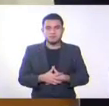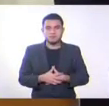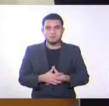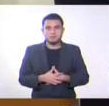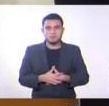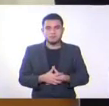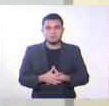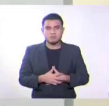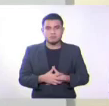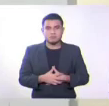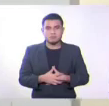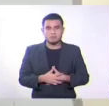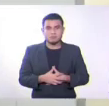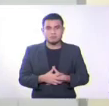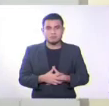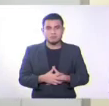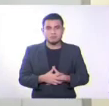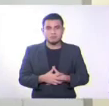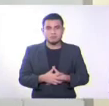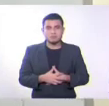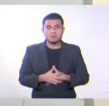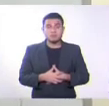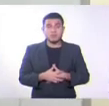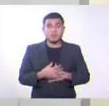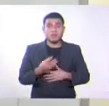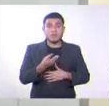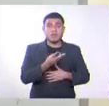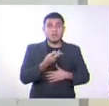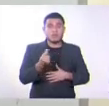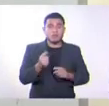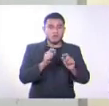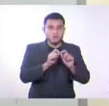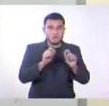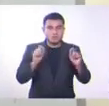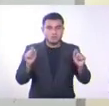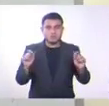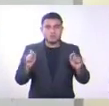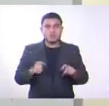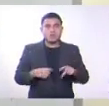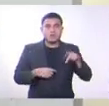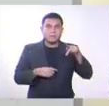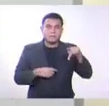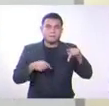calcular la distancia entre P y Q.